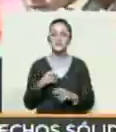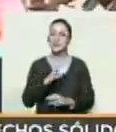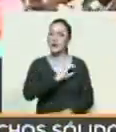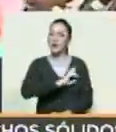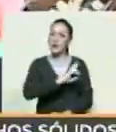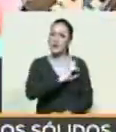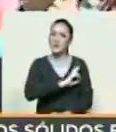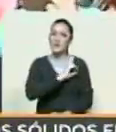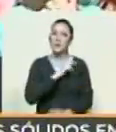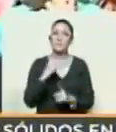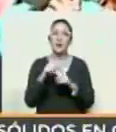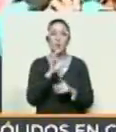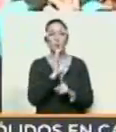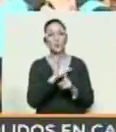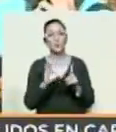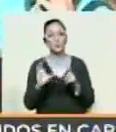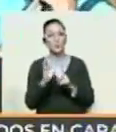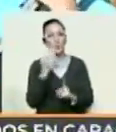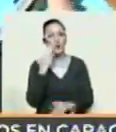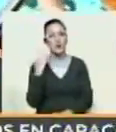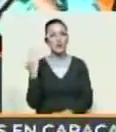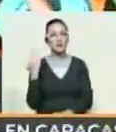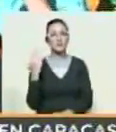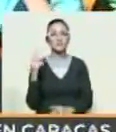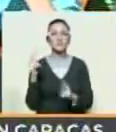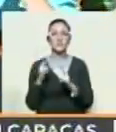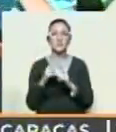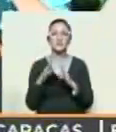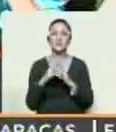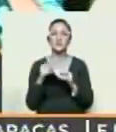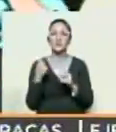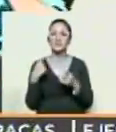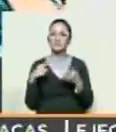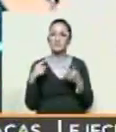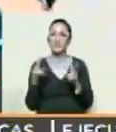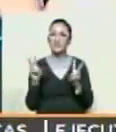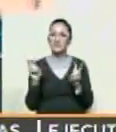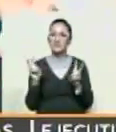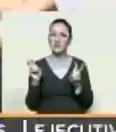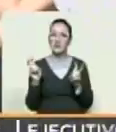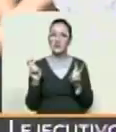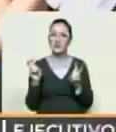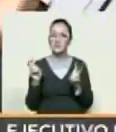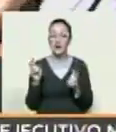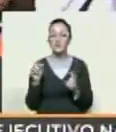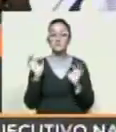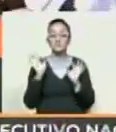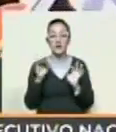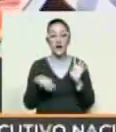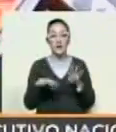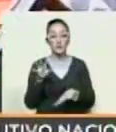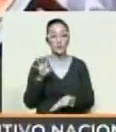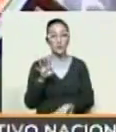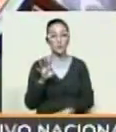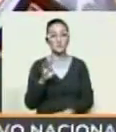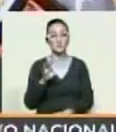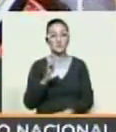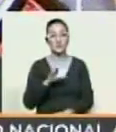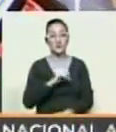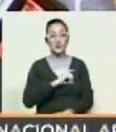religiosas y culturales. Y para dar a conocer acerca de todo este evento que se está preparado para el día 14, también aquí en la